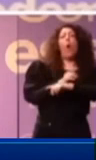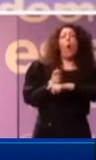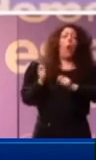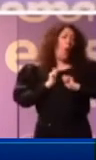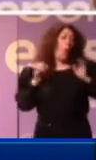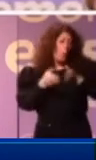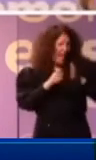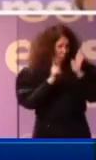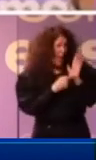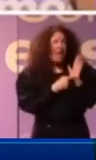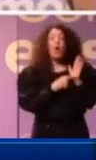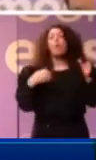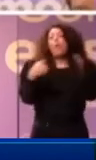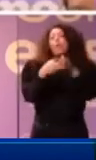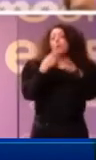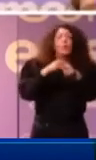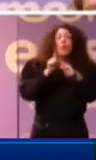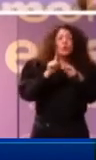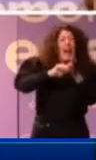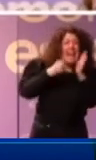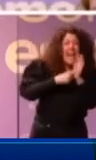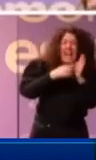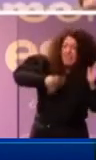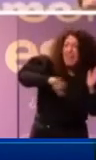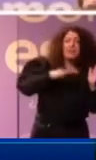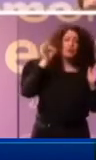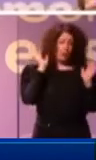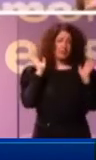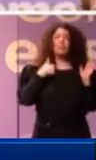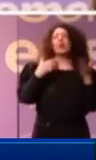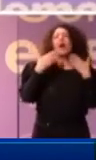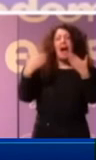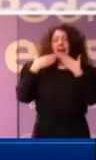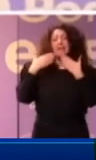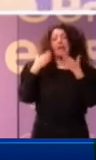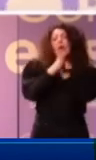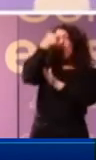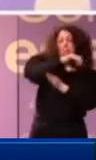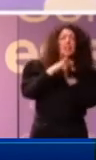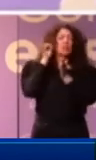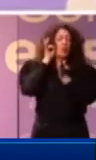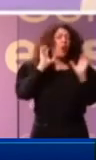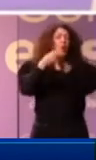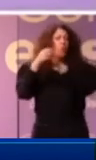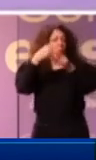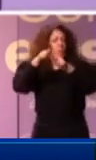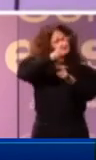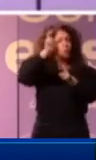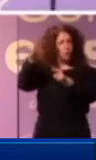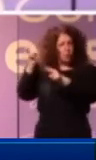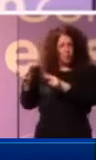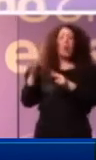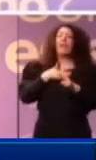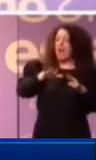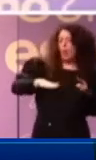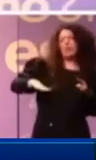incapacitar a este tipo de personajes como Irene Montero, porque desde luego son un peligro público y para la Seguridad Nacional. De hecho,